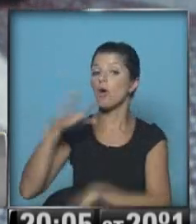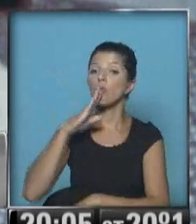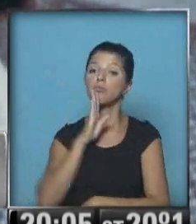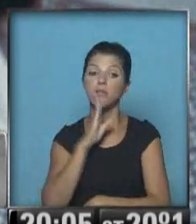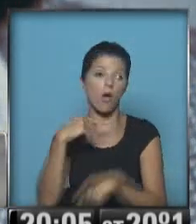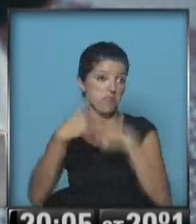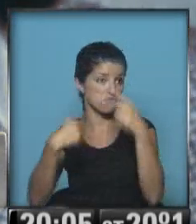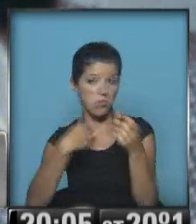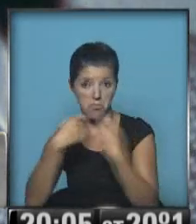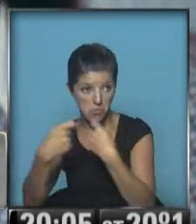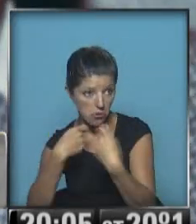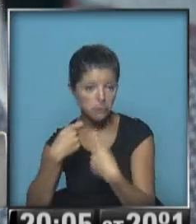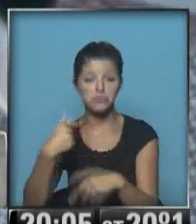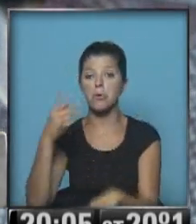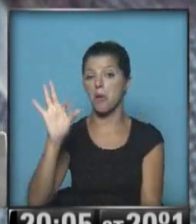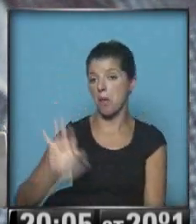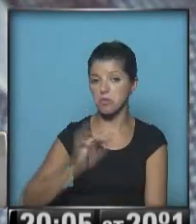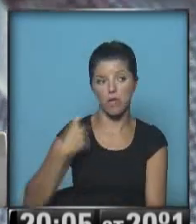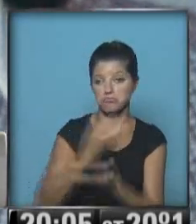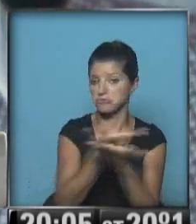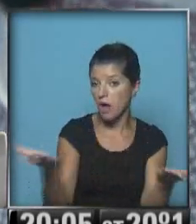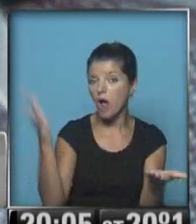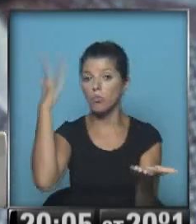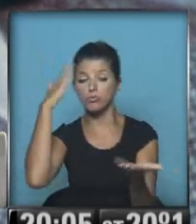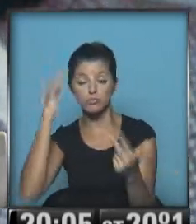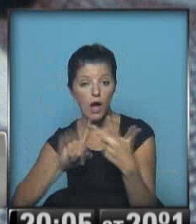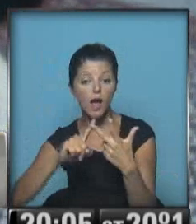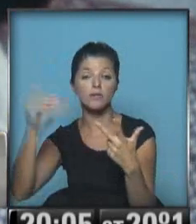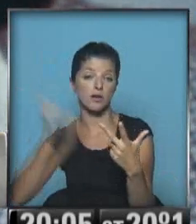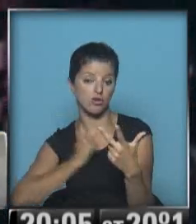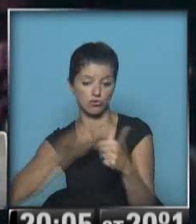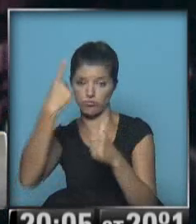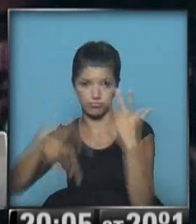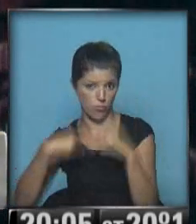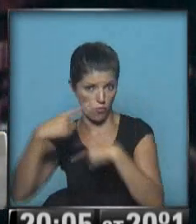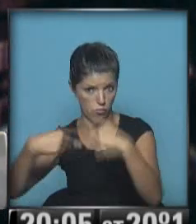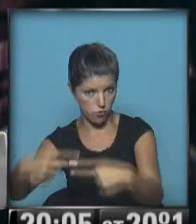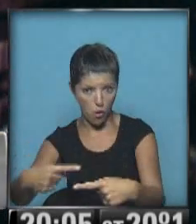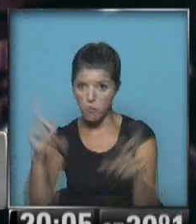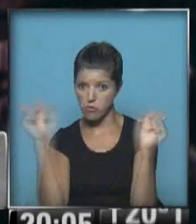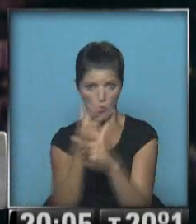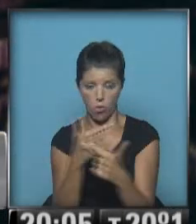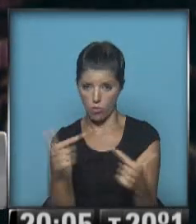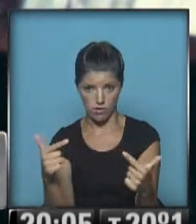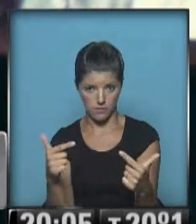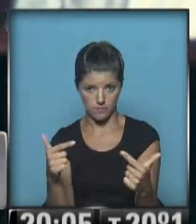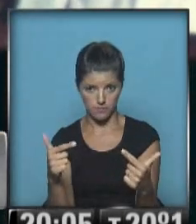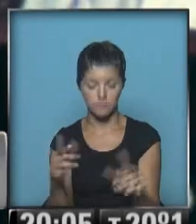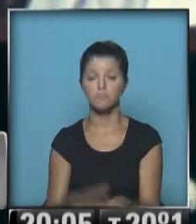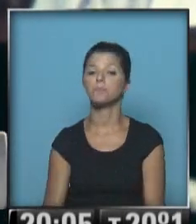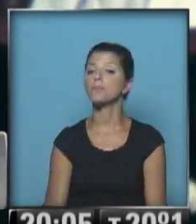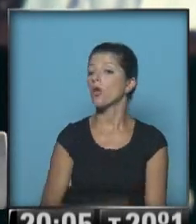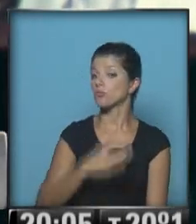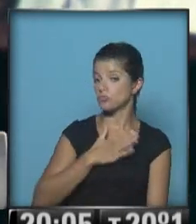negocios su vida social su vida cultural su vida religiosa no hay ningún problema como individuo